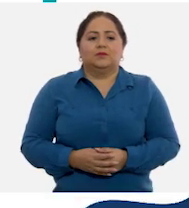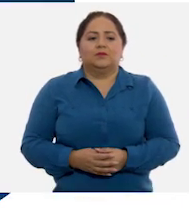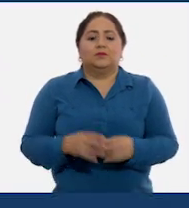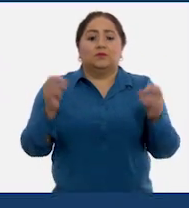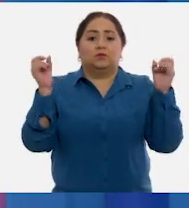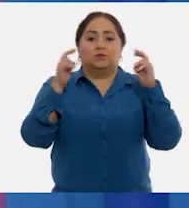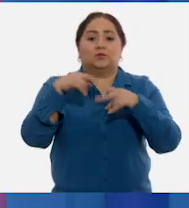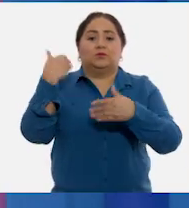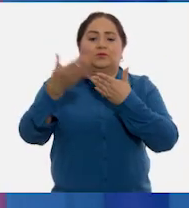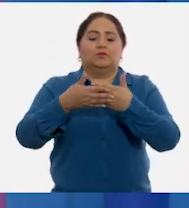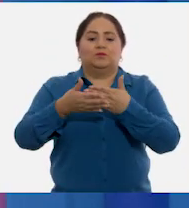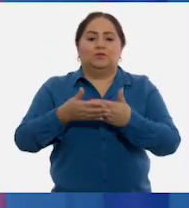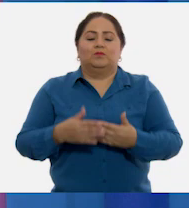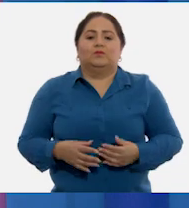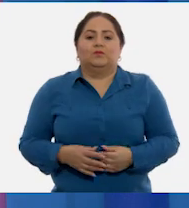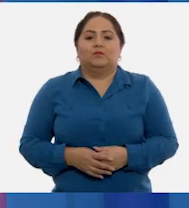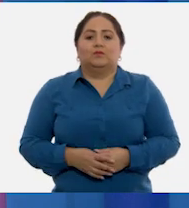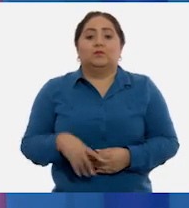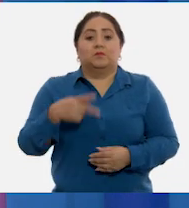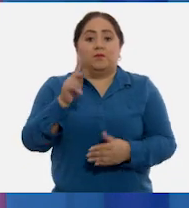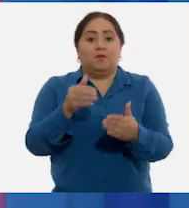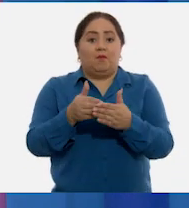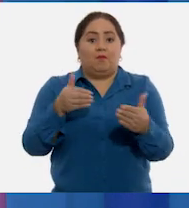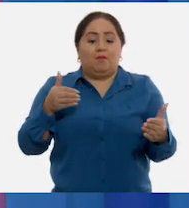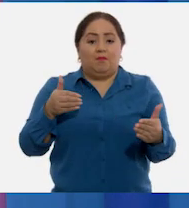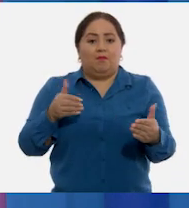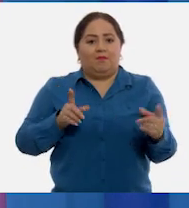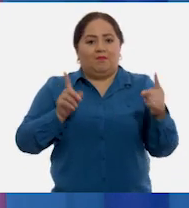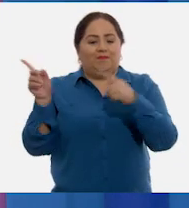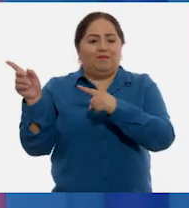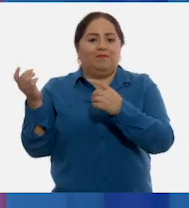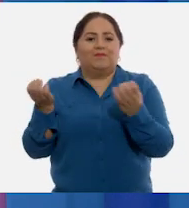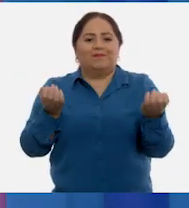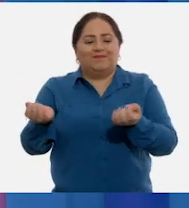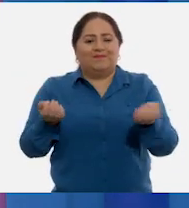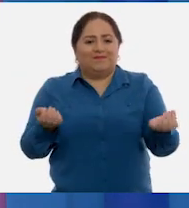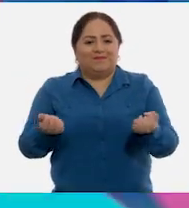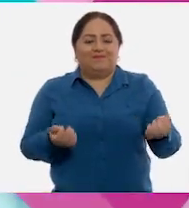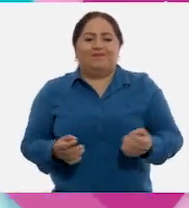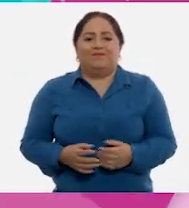Nos vemos, hasta la próxima. Pero antes, a movernos un poco.